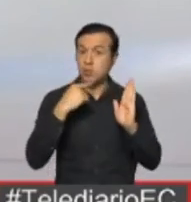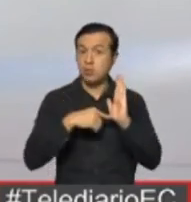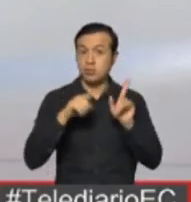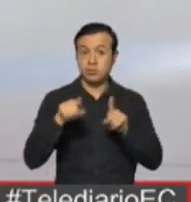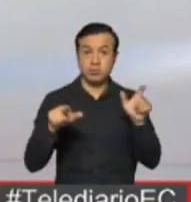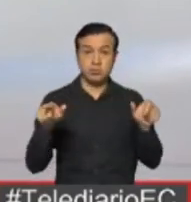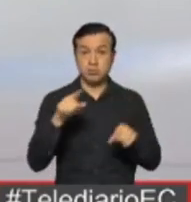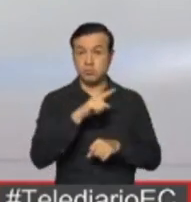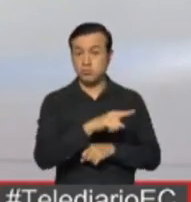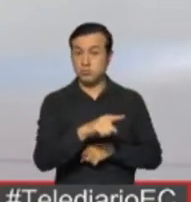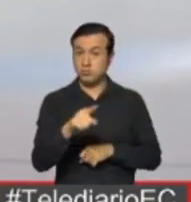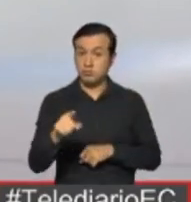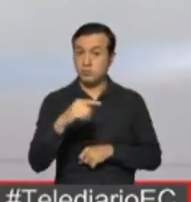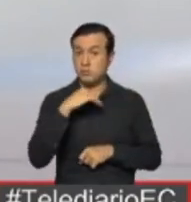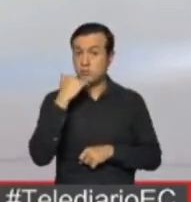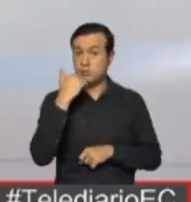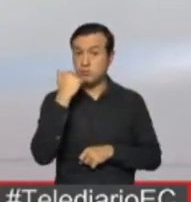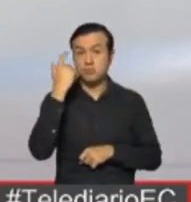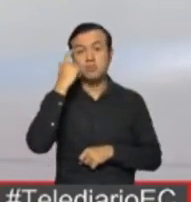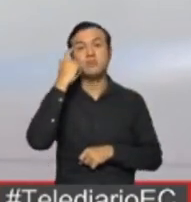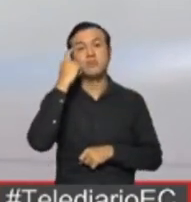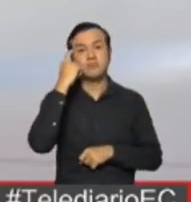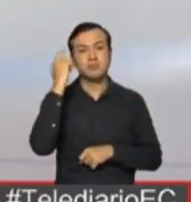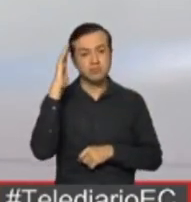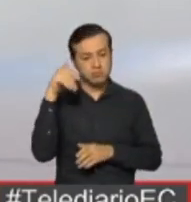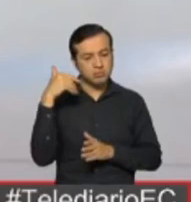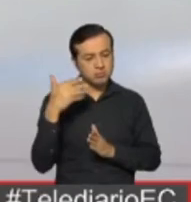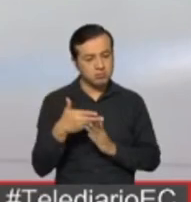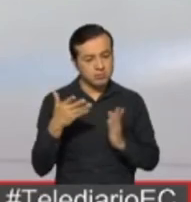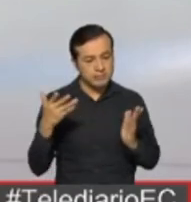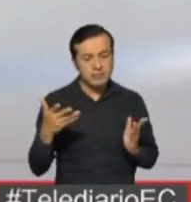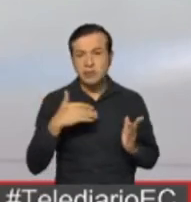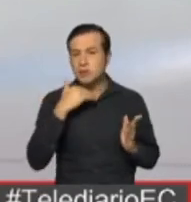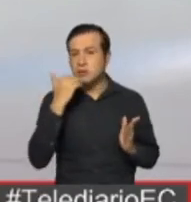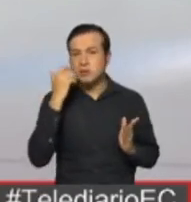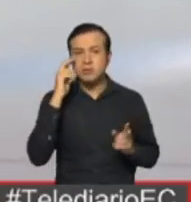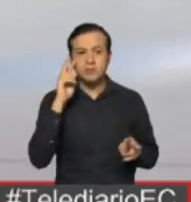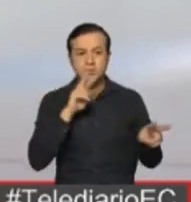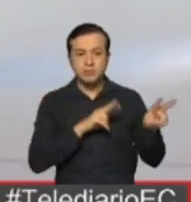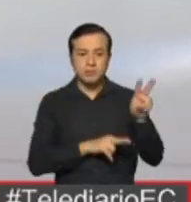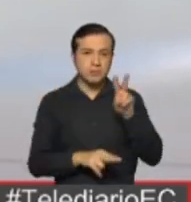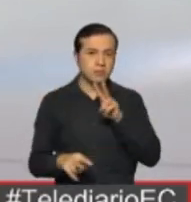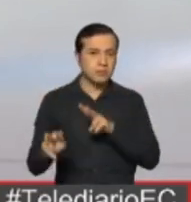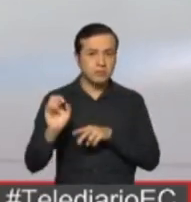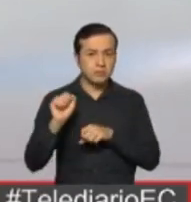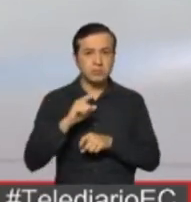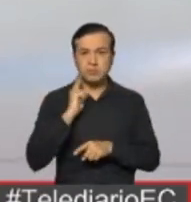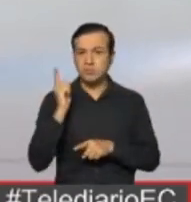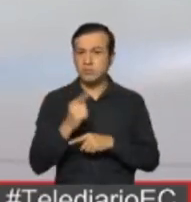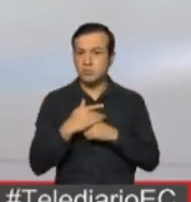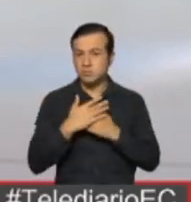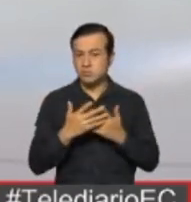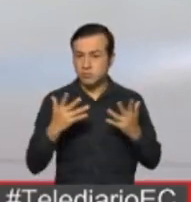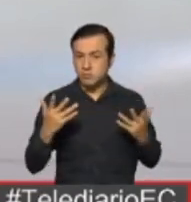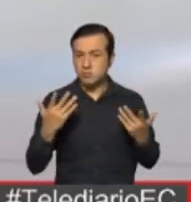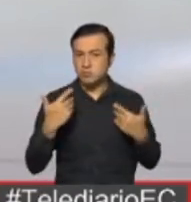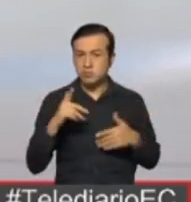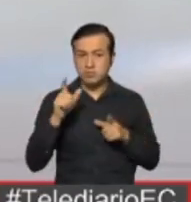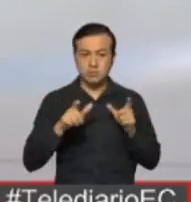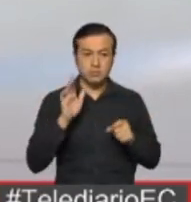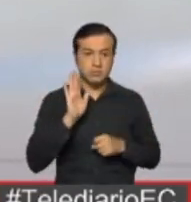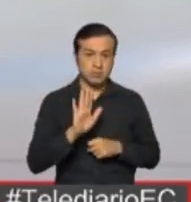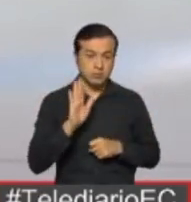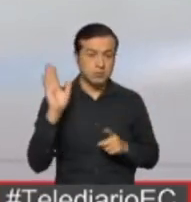nosotros lográramos hacer o llegar a buscar un punto de equilibrio en donde podamos y que los pacientes